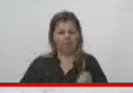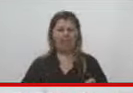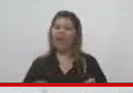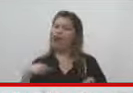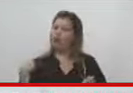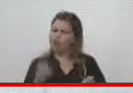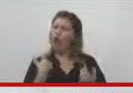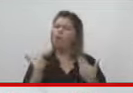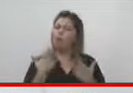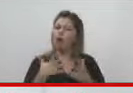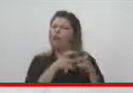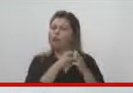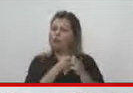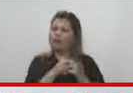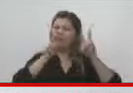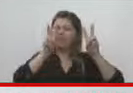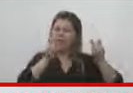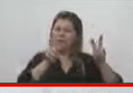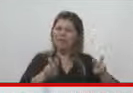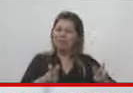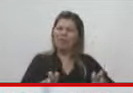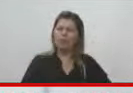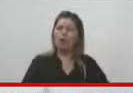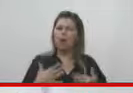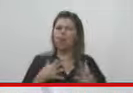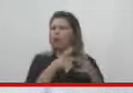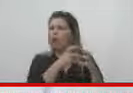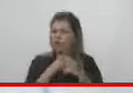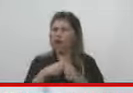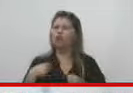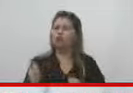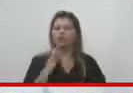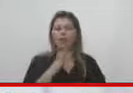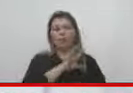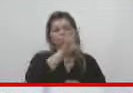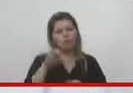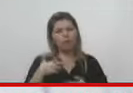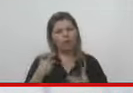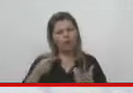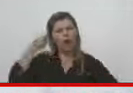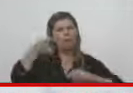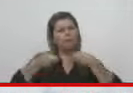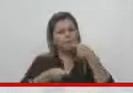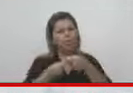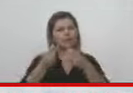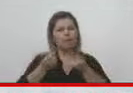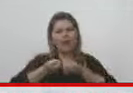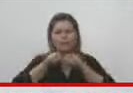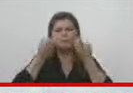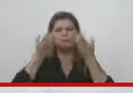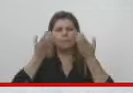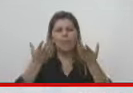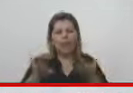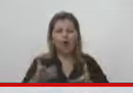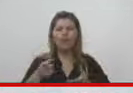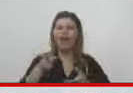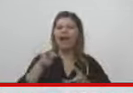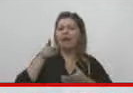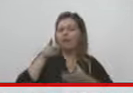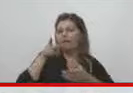discutir cada uno de los títulos, que sabemos que desde las provincias podemos aportar a mejorar lo que